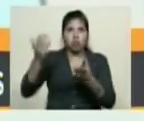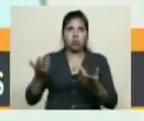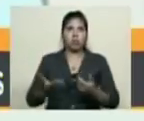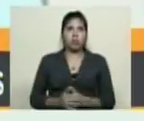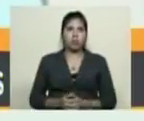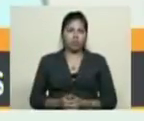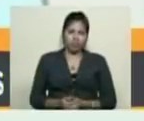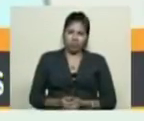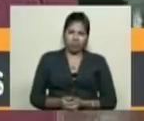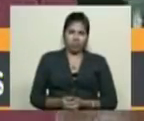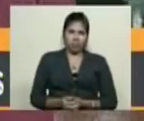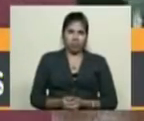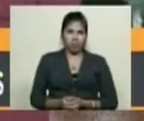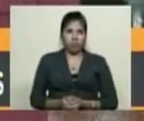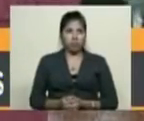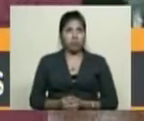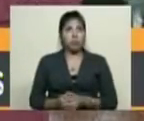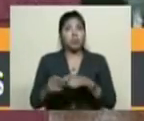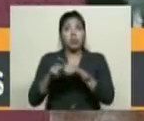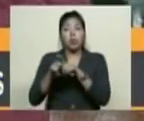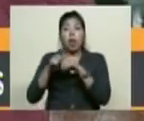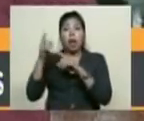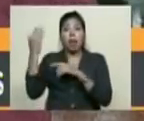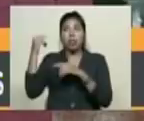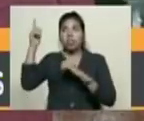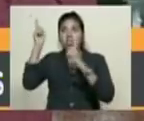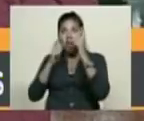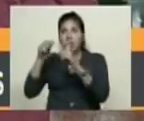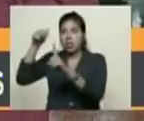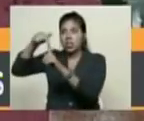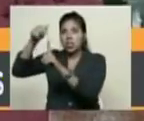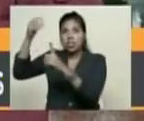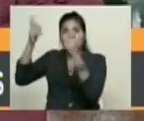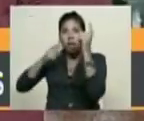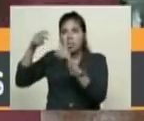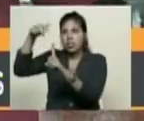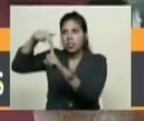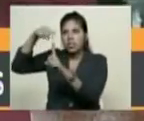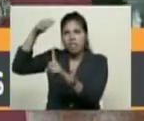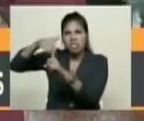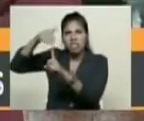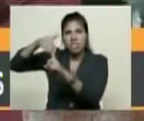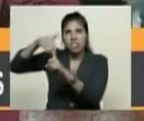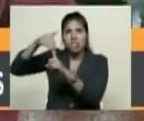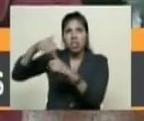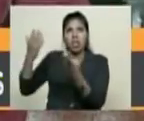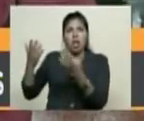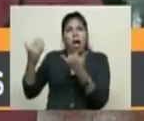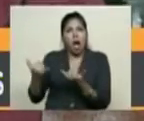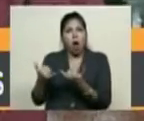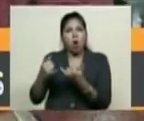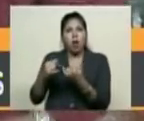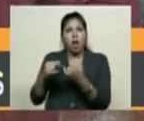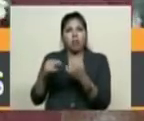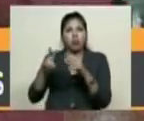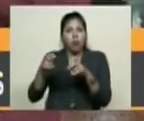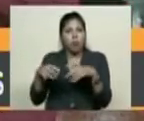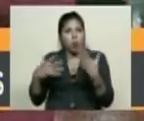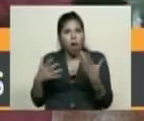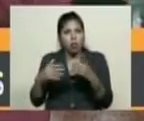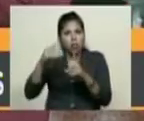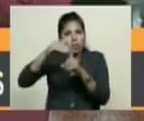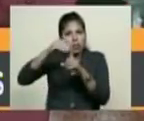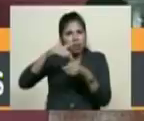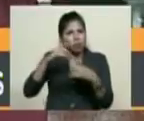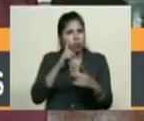Así como estuvieron obsesionados con nuestro comandante Hugo Chávez, ahora el imperialismo norteamericano tiene una obsesión. ¿Ustedes saben cómo se